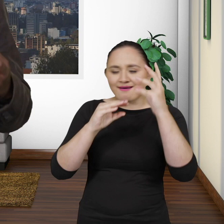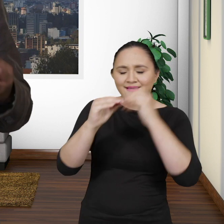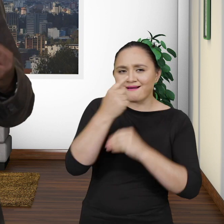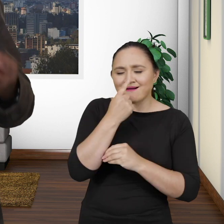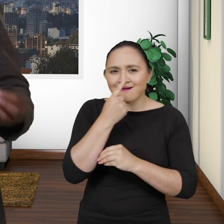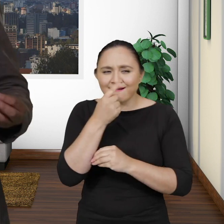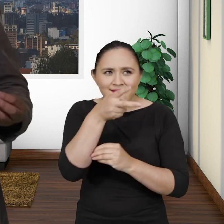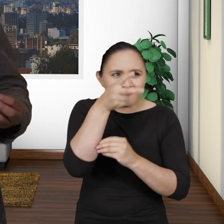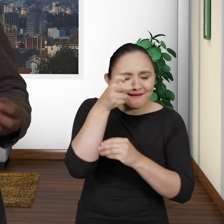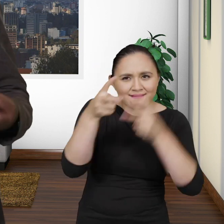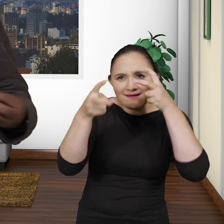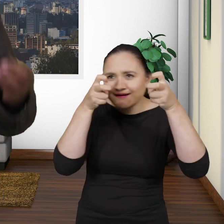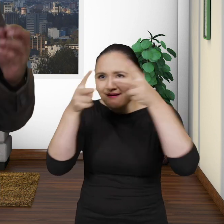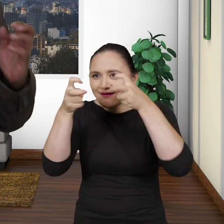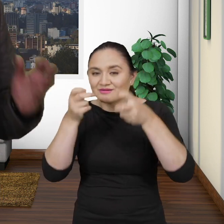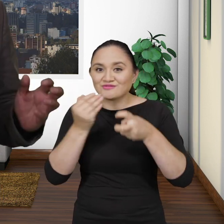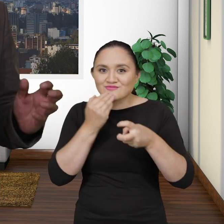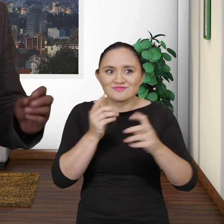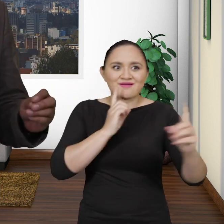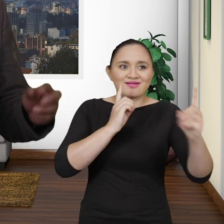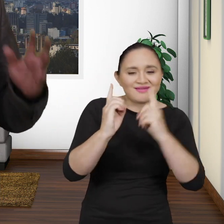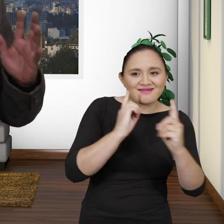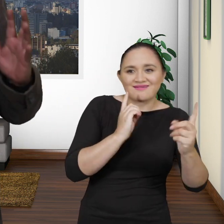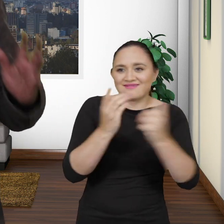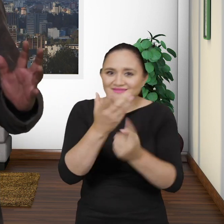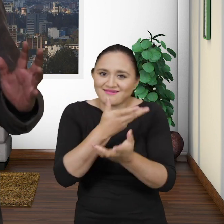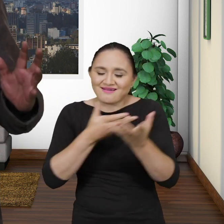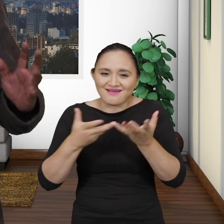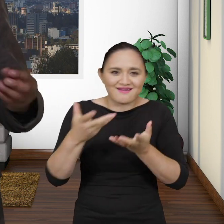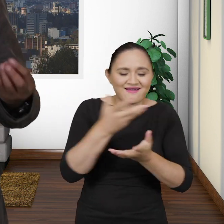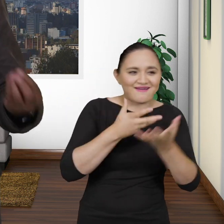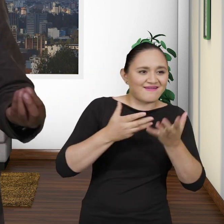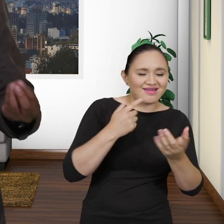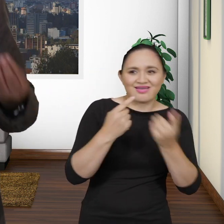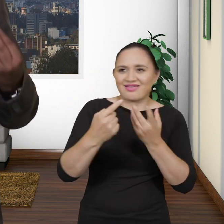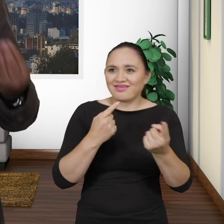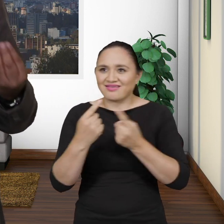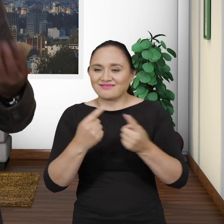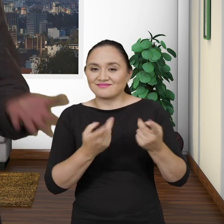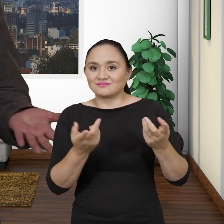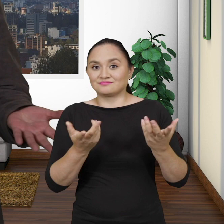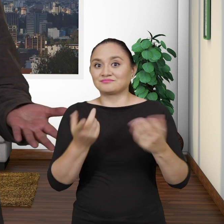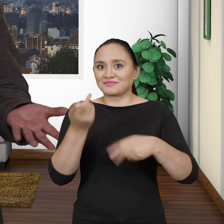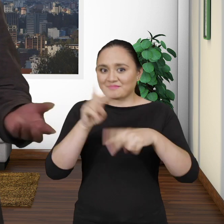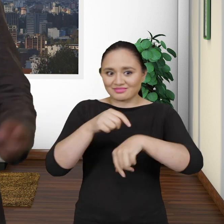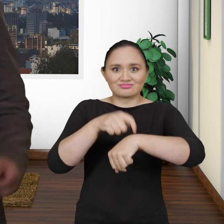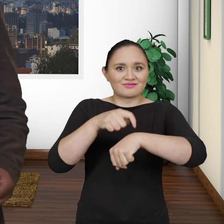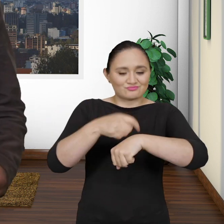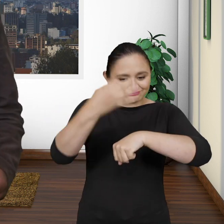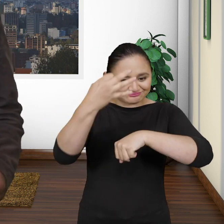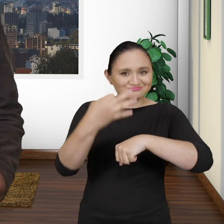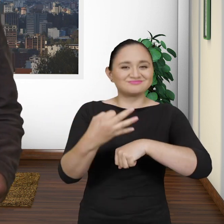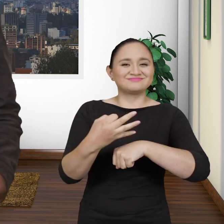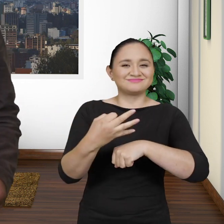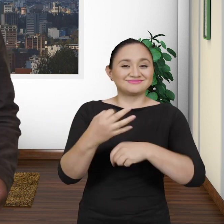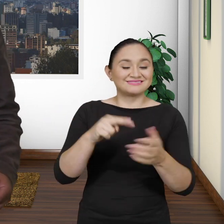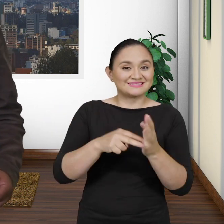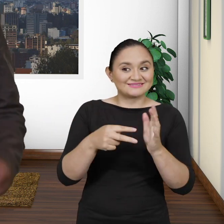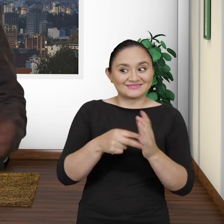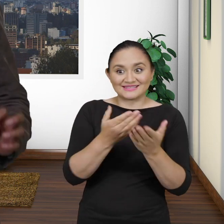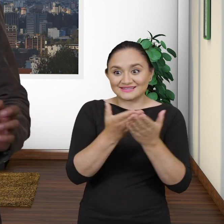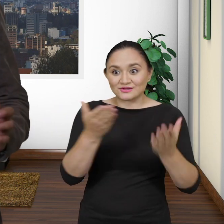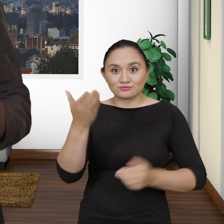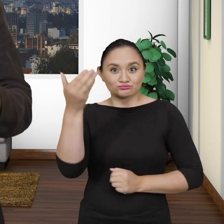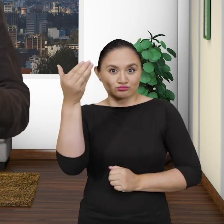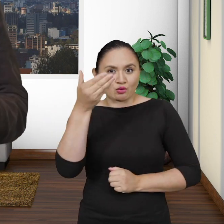despierte la curiosidad, sea dinámico, variado y la optimización del tiempo. Es decir, que él o